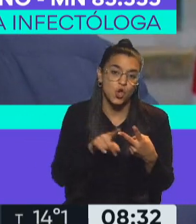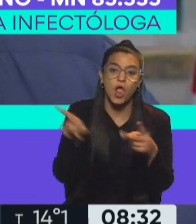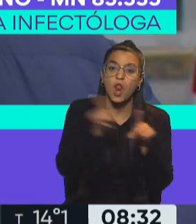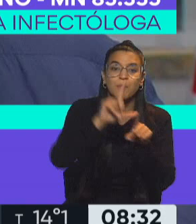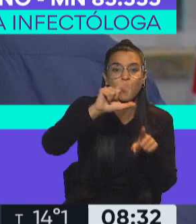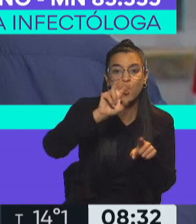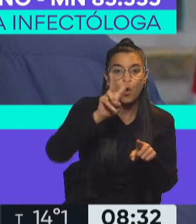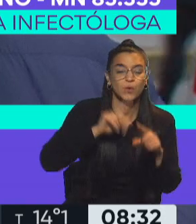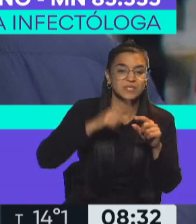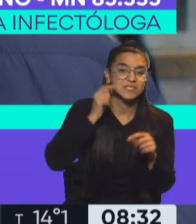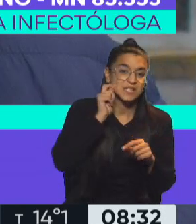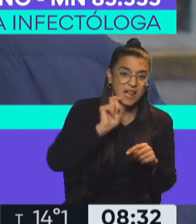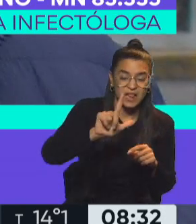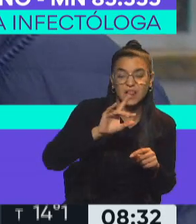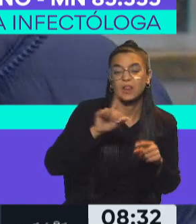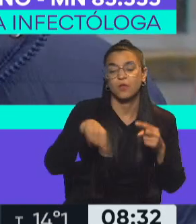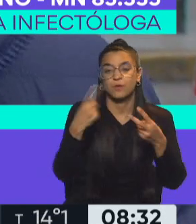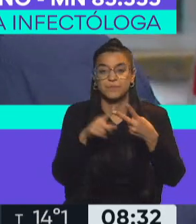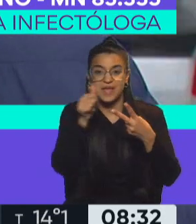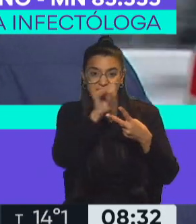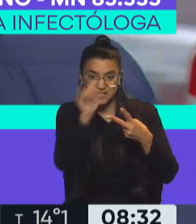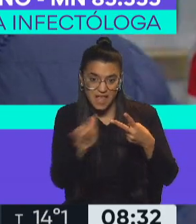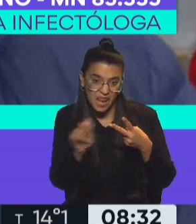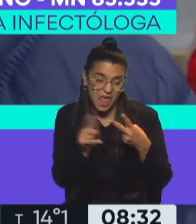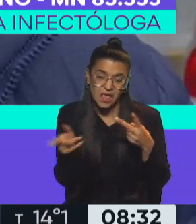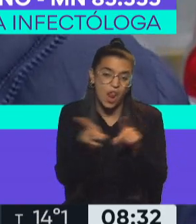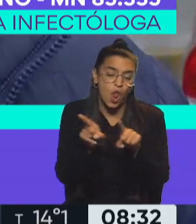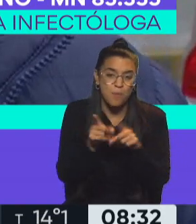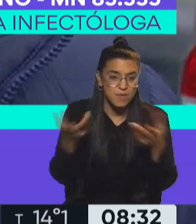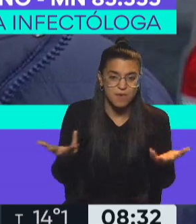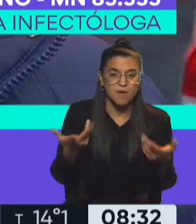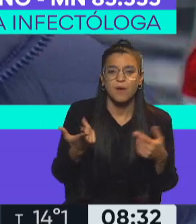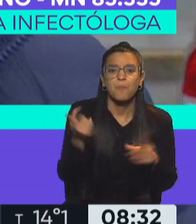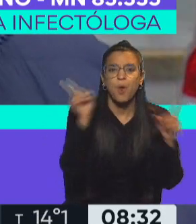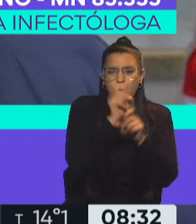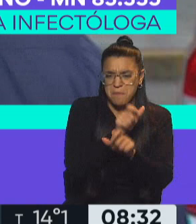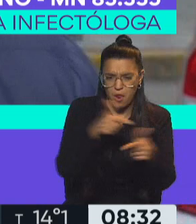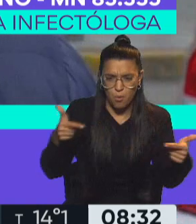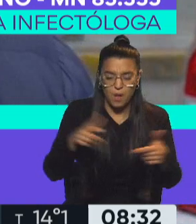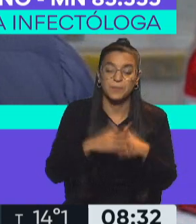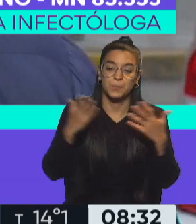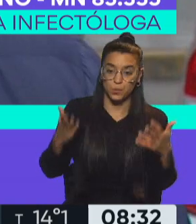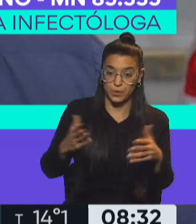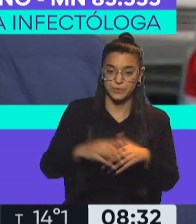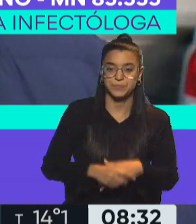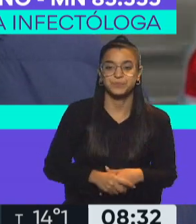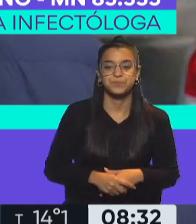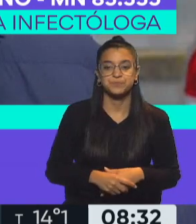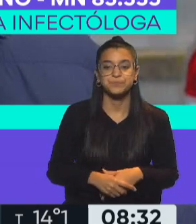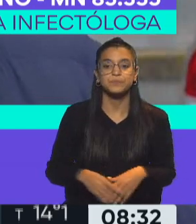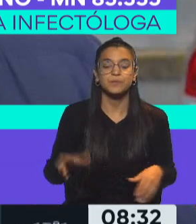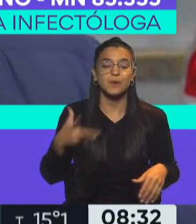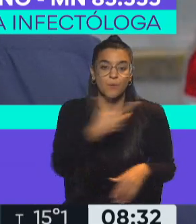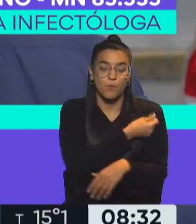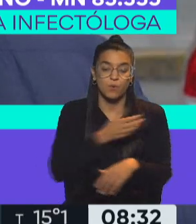Covishield y AstraZeneca, ¿no es cierto? O sea que desde ese punto no hay a priori un problema. Bueno, toda